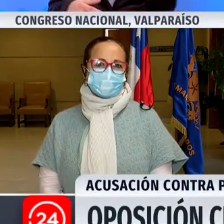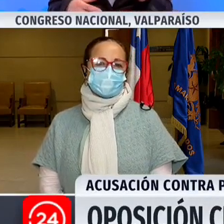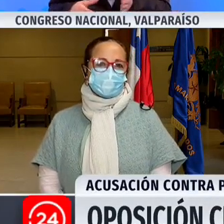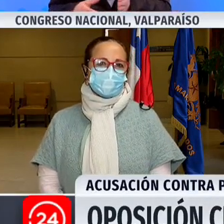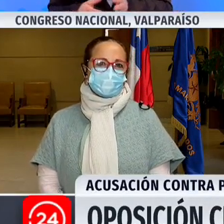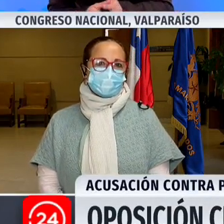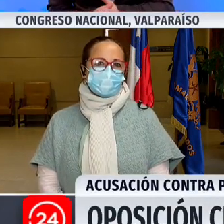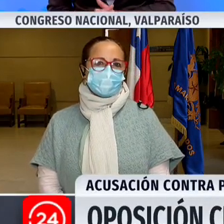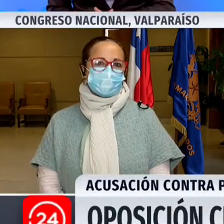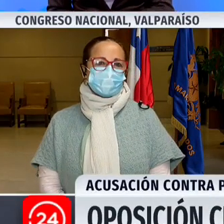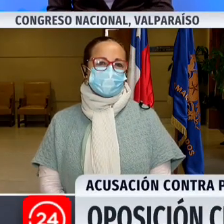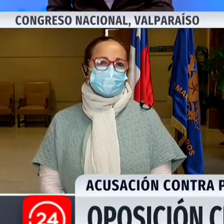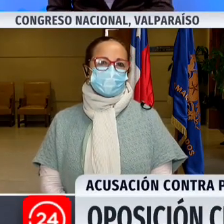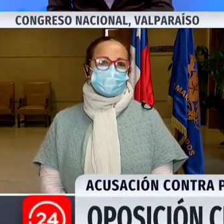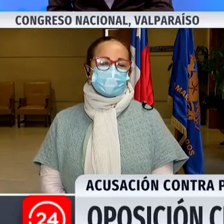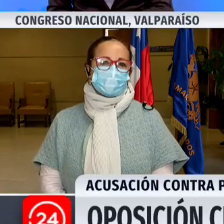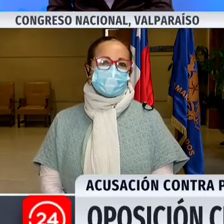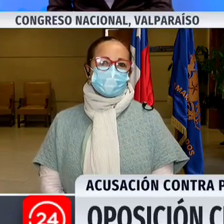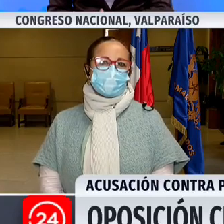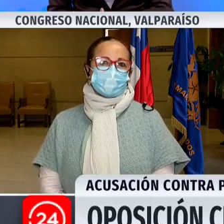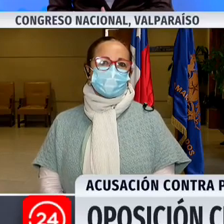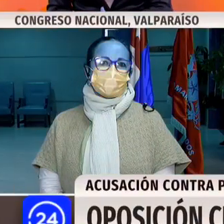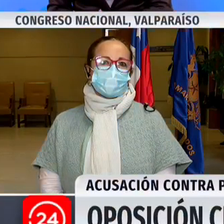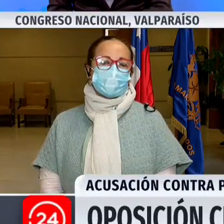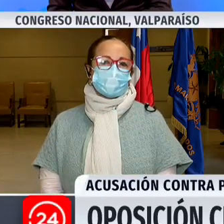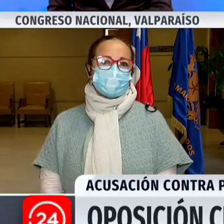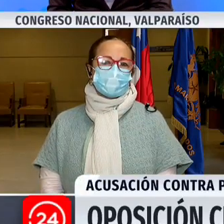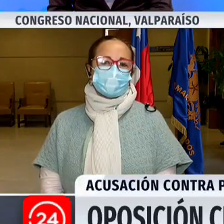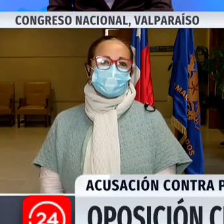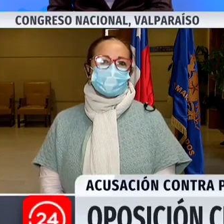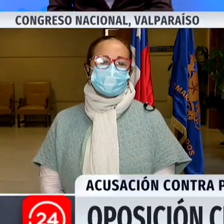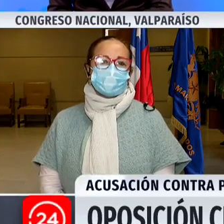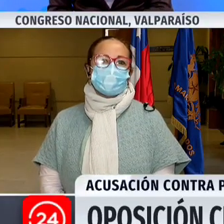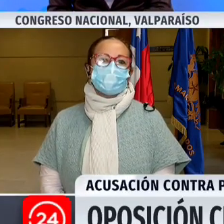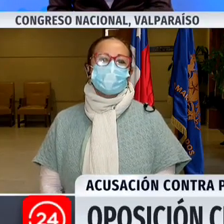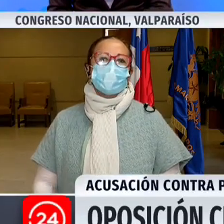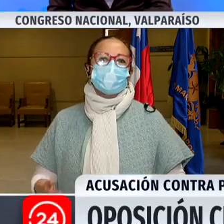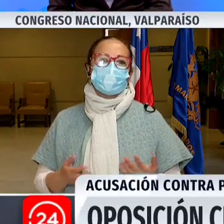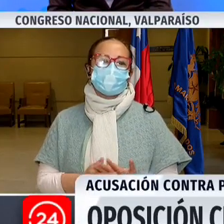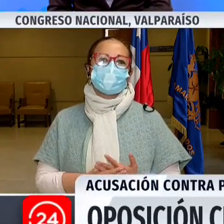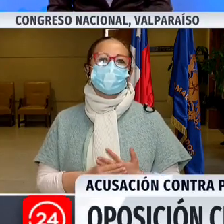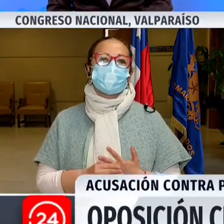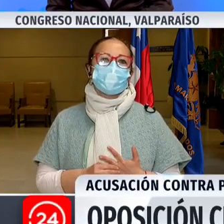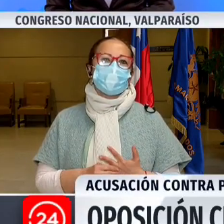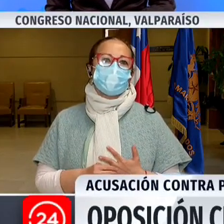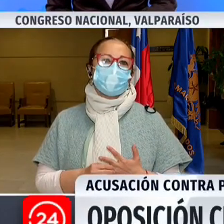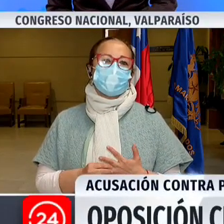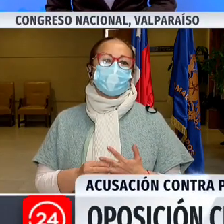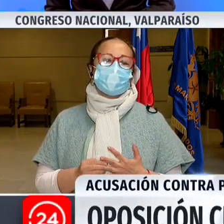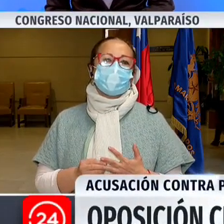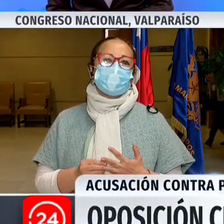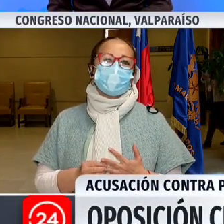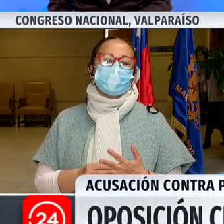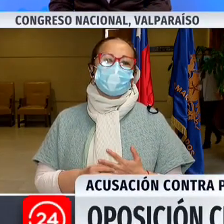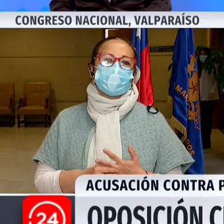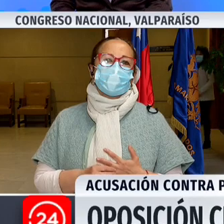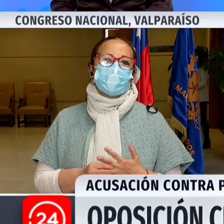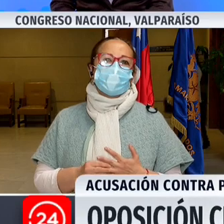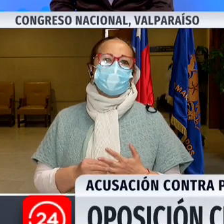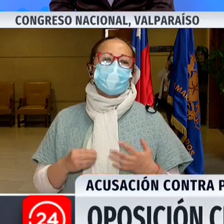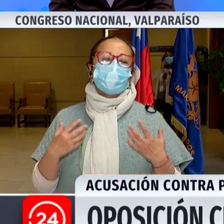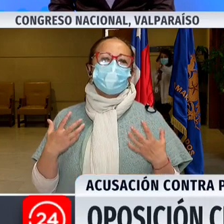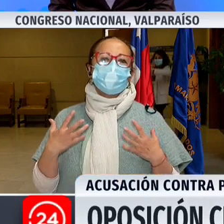en sucesivos gobiernos. Mi pregunta es, ¿qué responsabilidad les cabe a ustedes como parlamentarios? ¿Se puede pasar, mira, la cuenta solo al Ejecutivo, o ustedes también